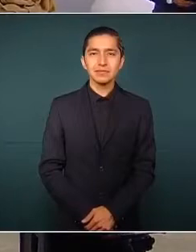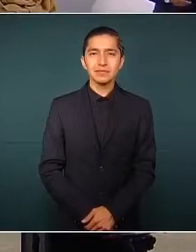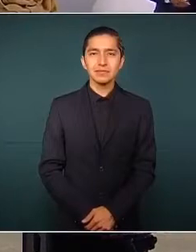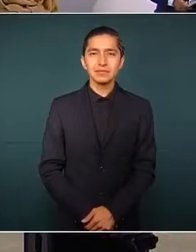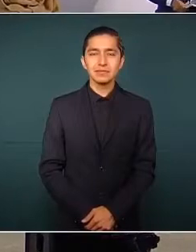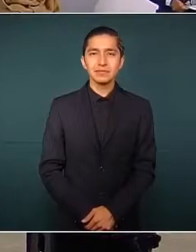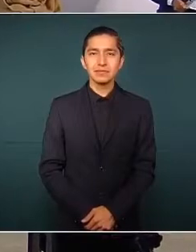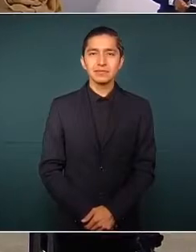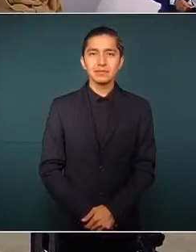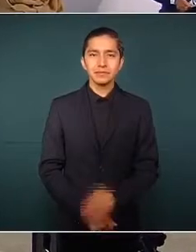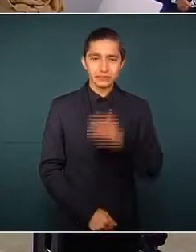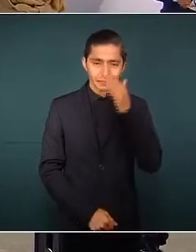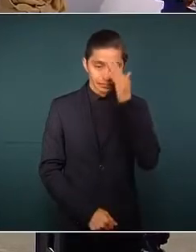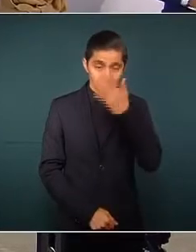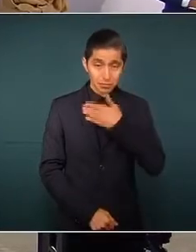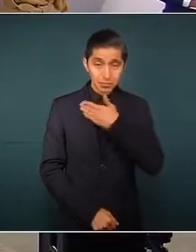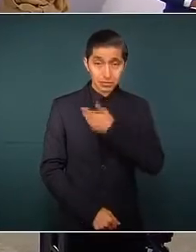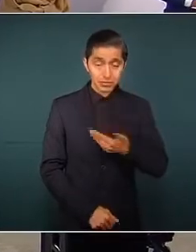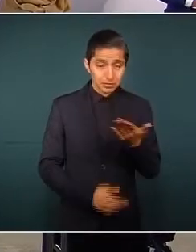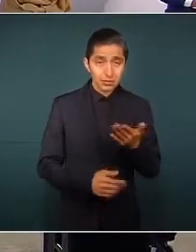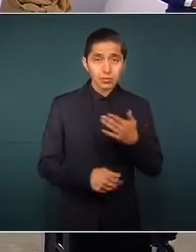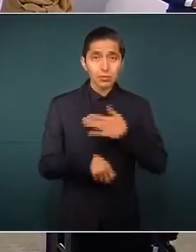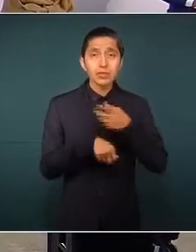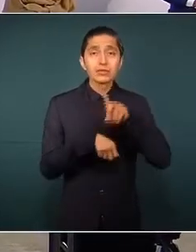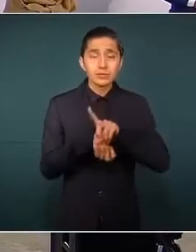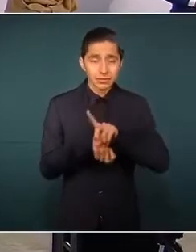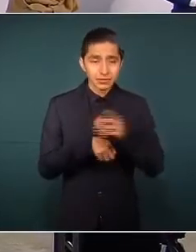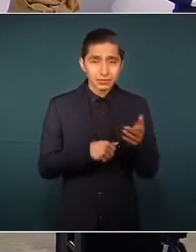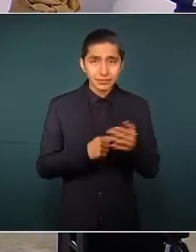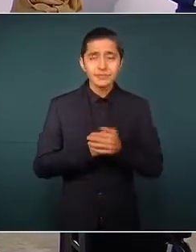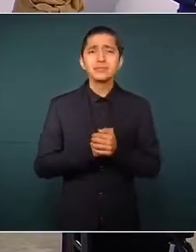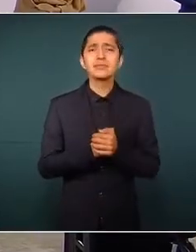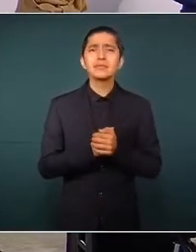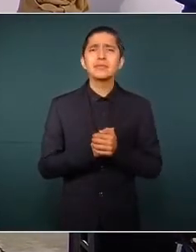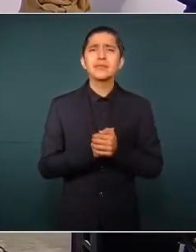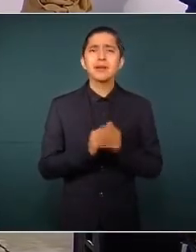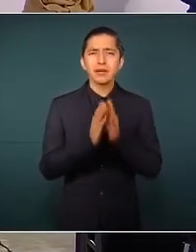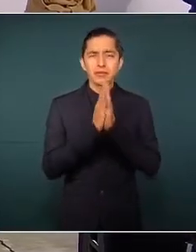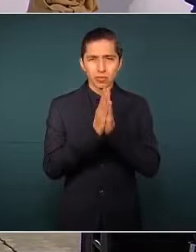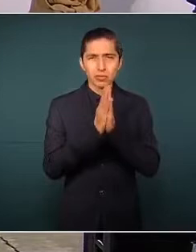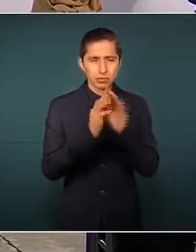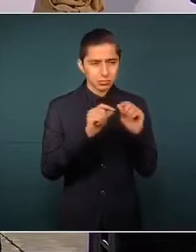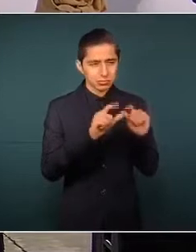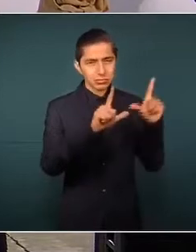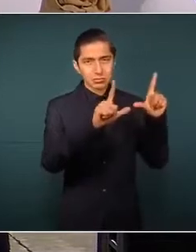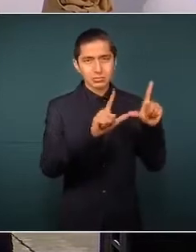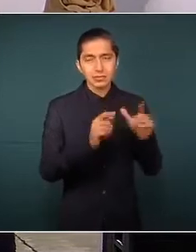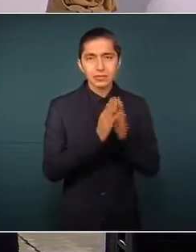Con su permiso, señor presidente. Buenos días. Si ponemos las láminas, por favor.